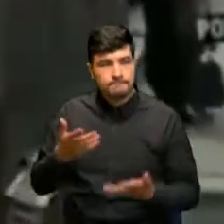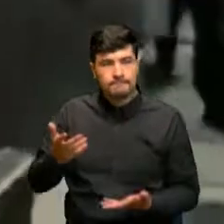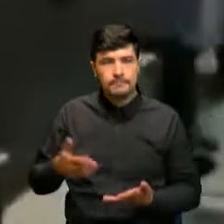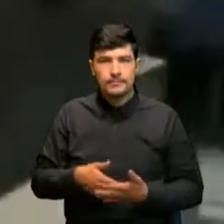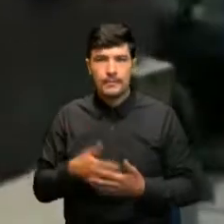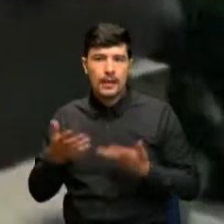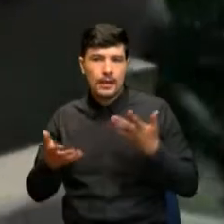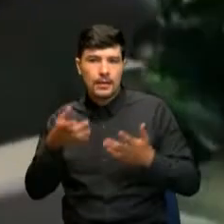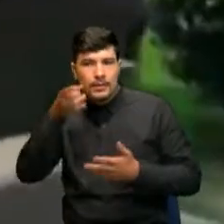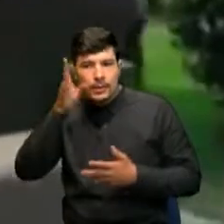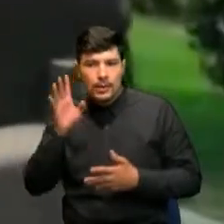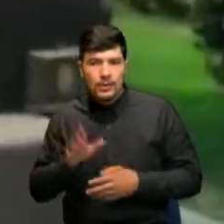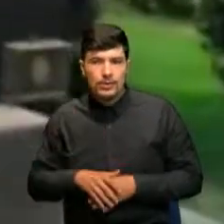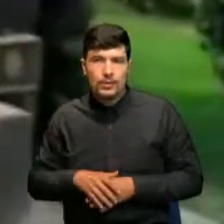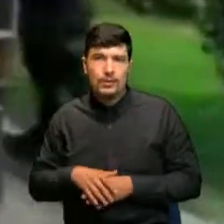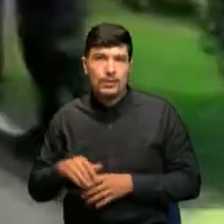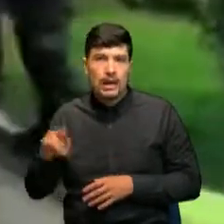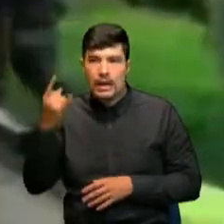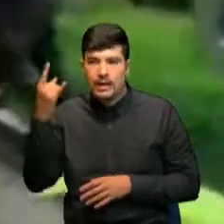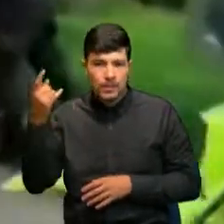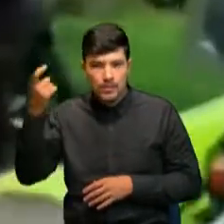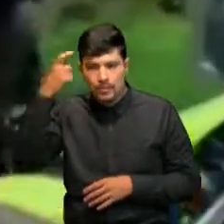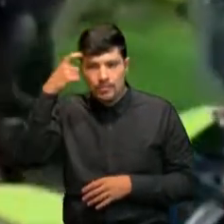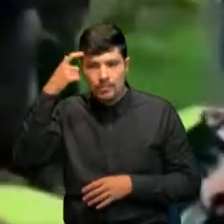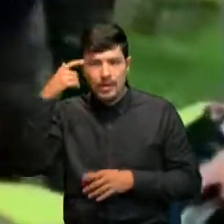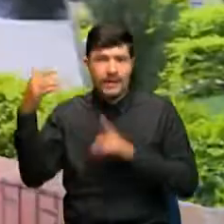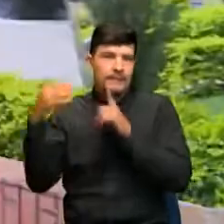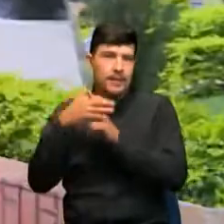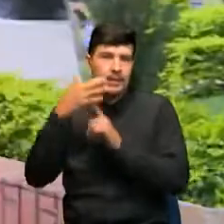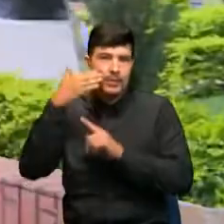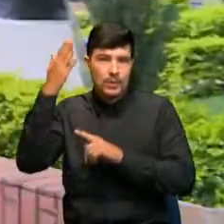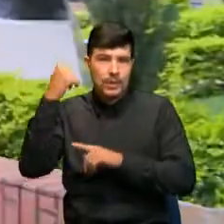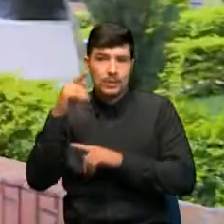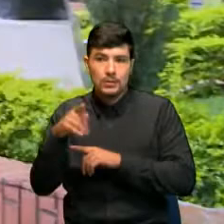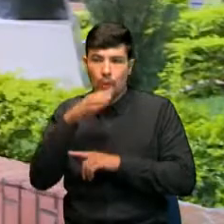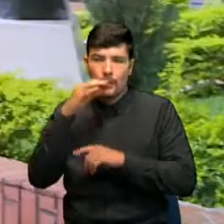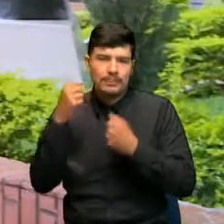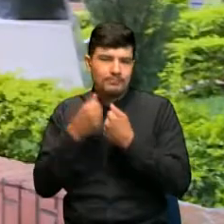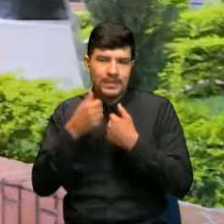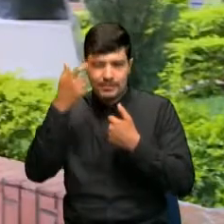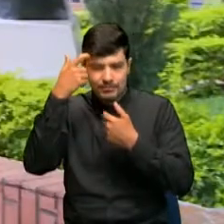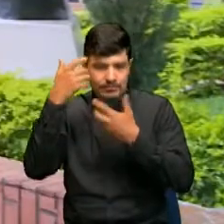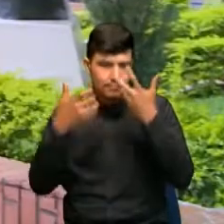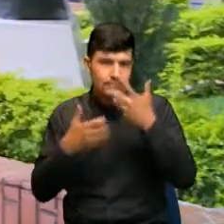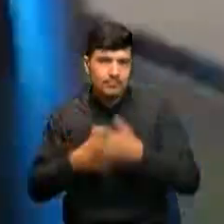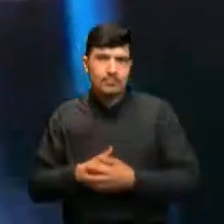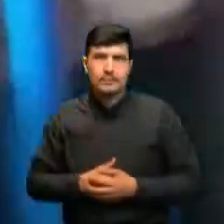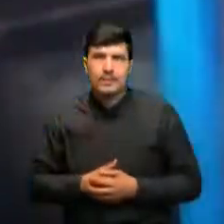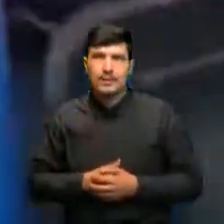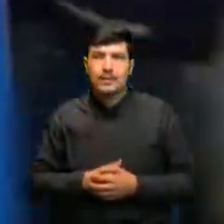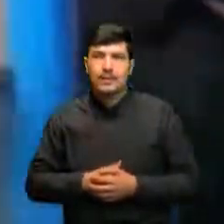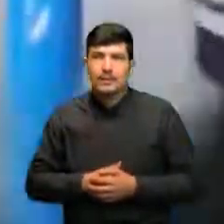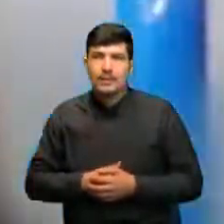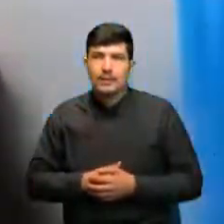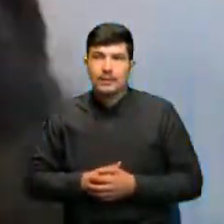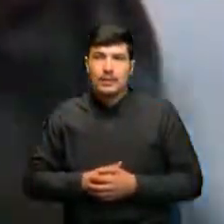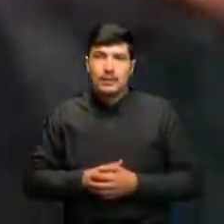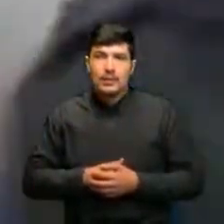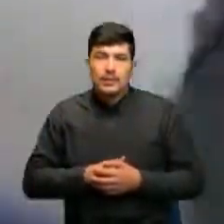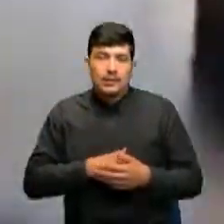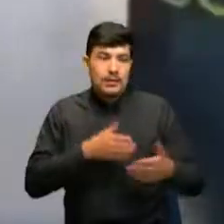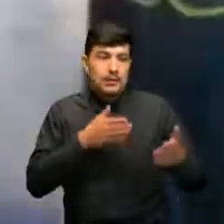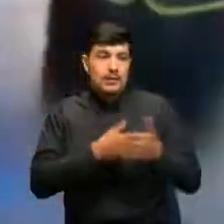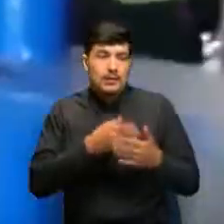viable que haya ocurrido algo en el momento en que ocurrió el crimen. En contra sería que